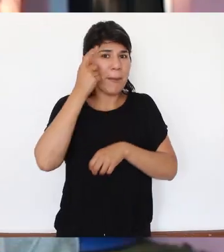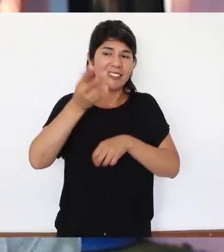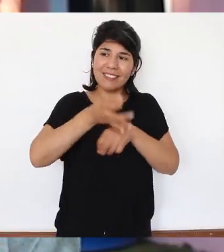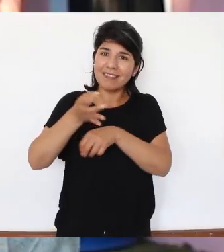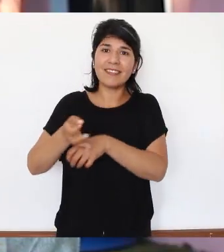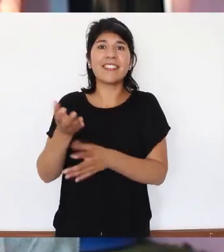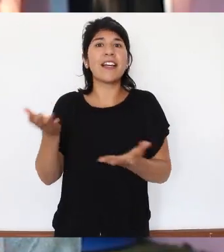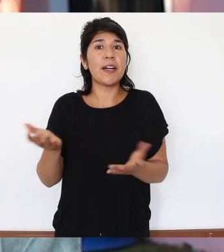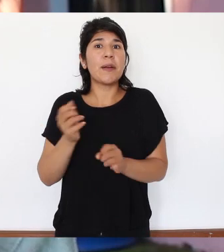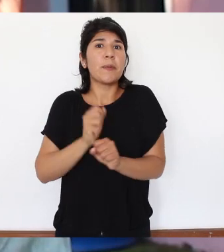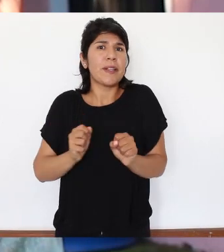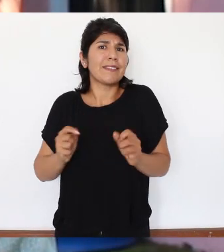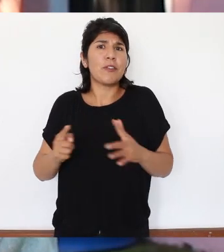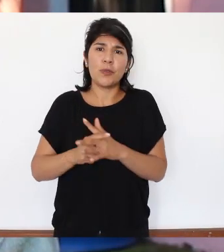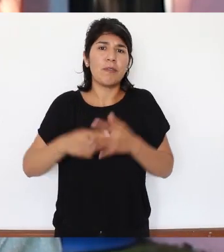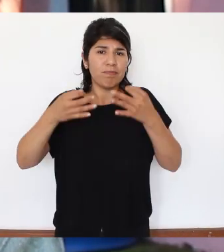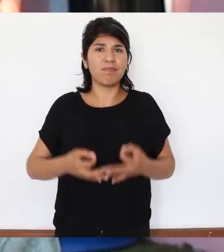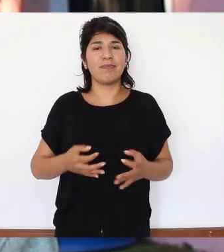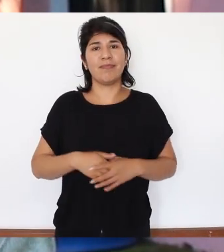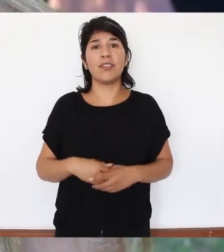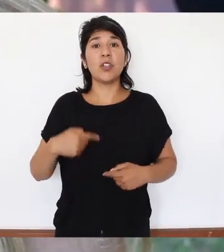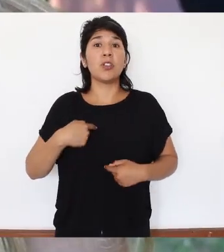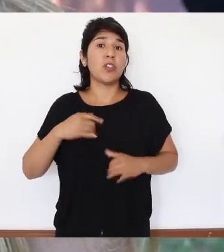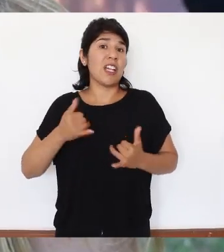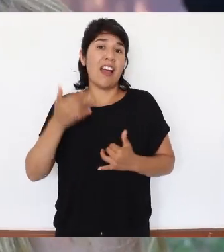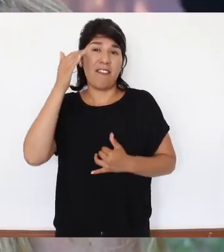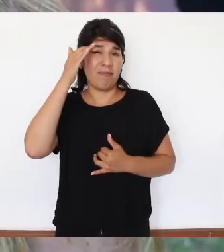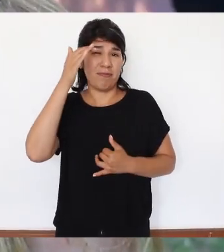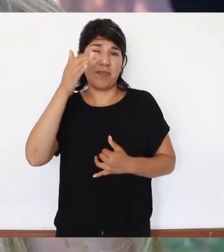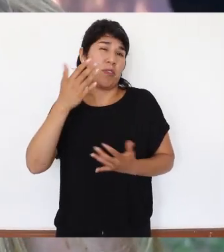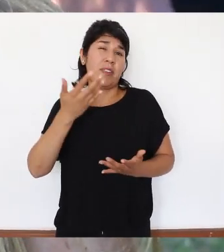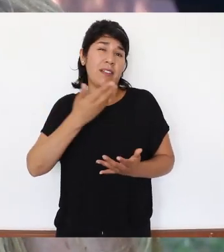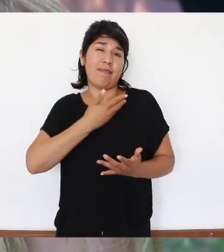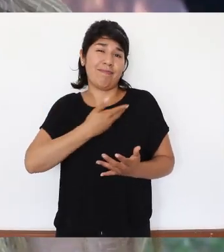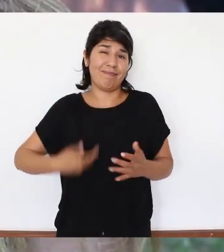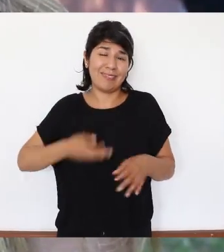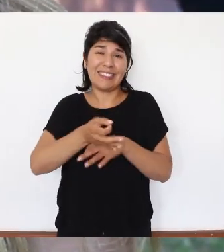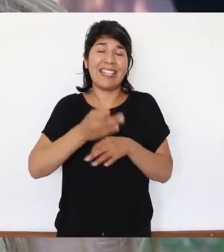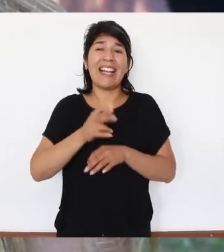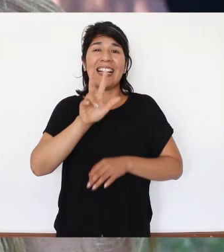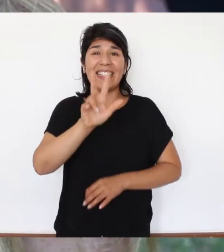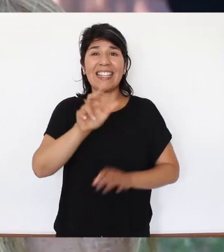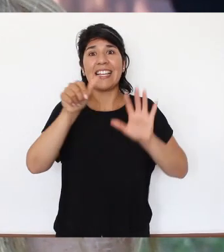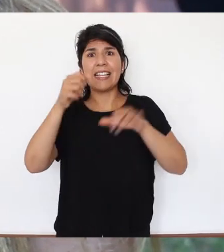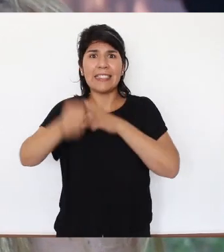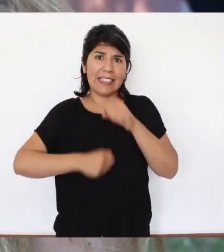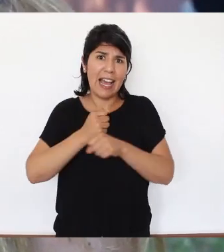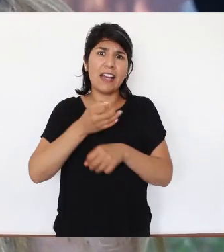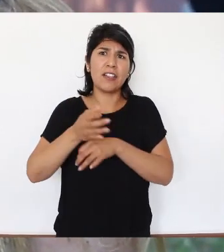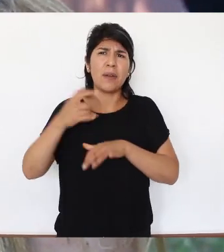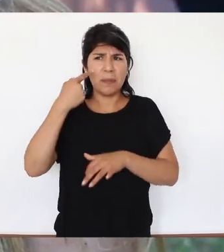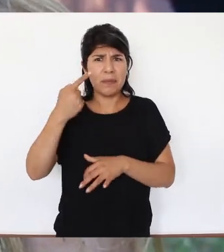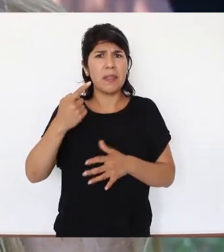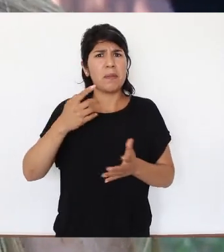para que realmente se pueda efectuar una inclusión yo tengo 36 años de docencia y viendo cómo han cambiado los